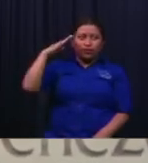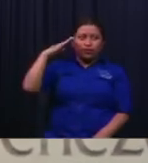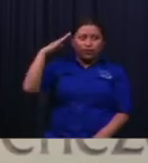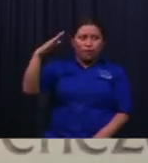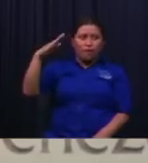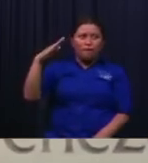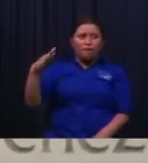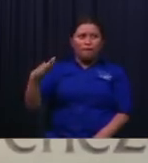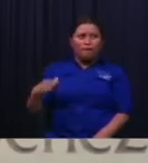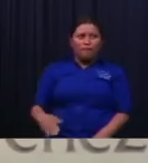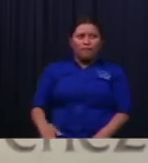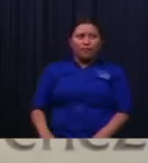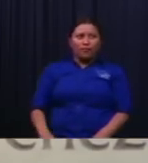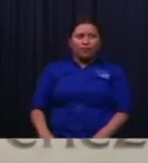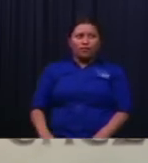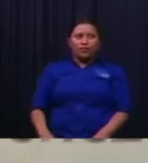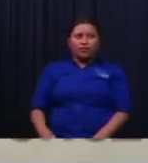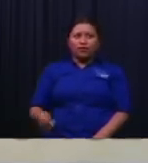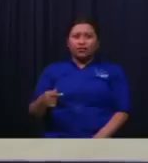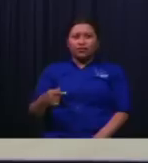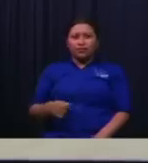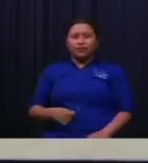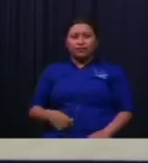lo que yo diga y no es así.